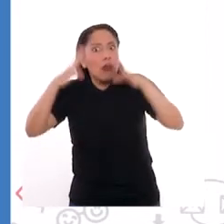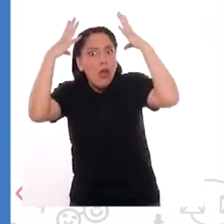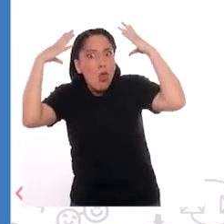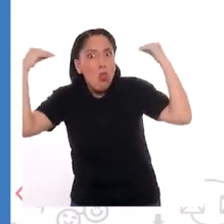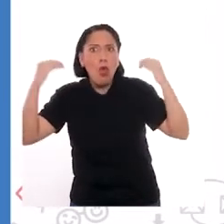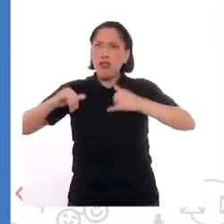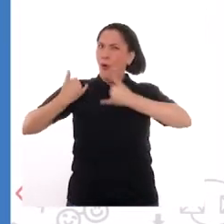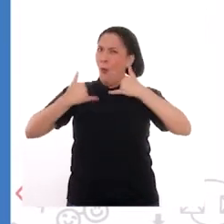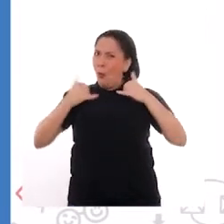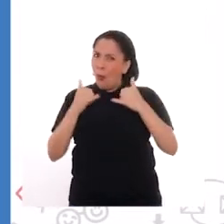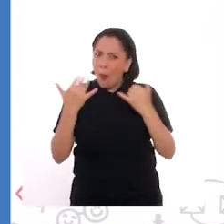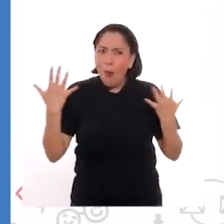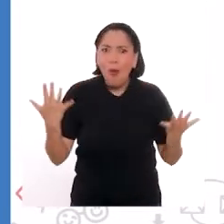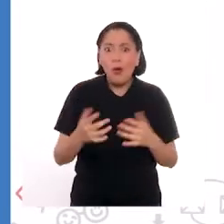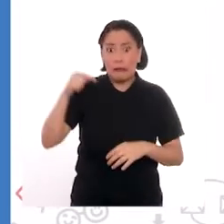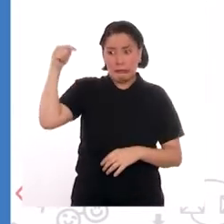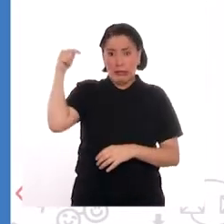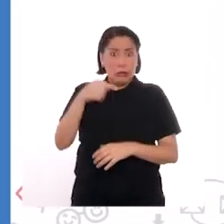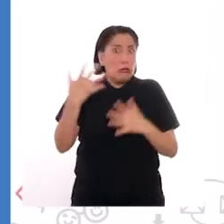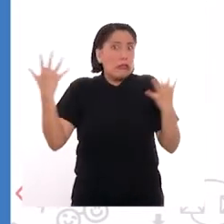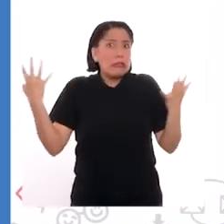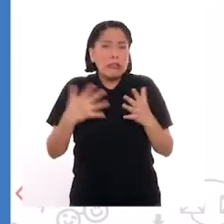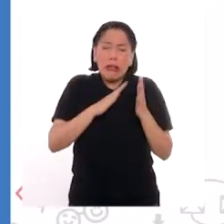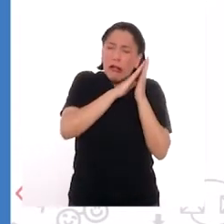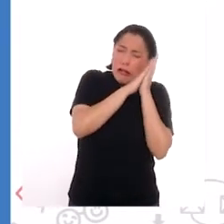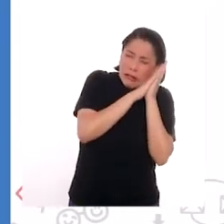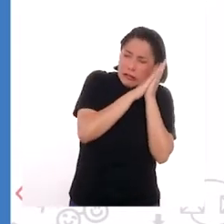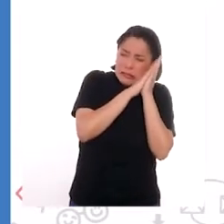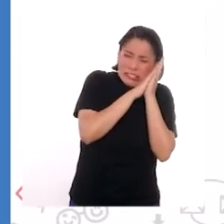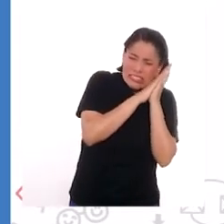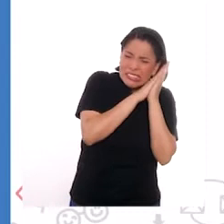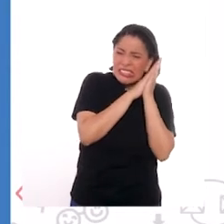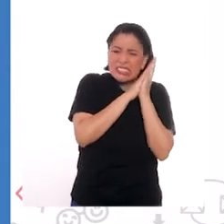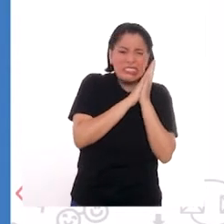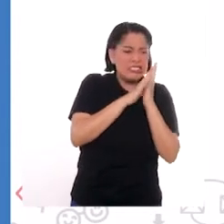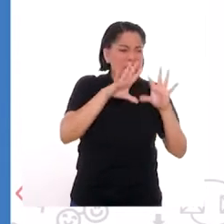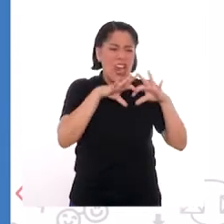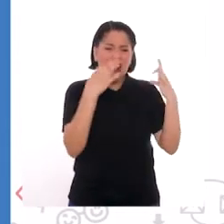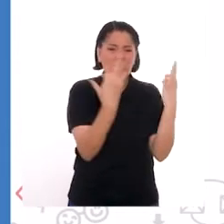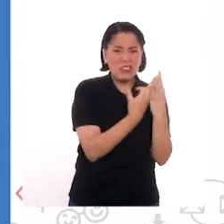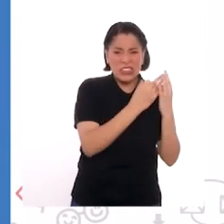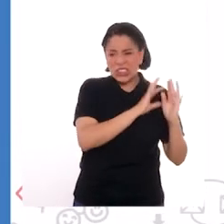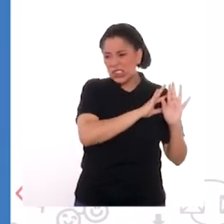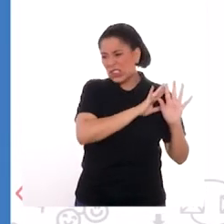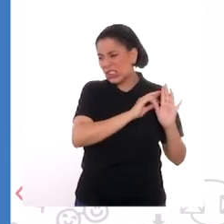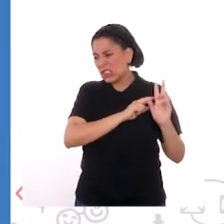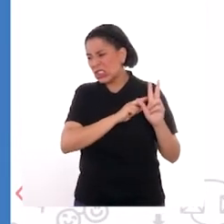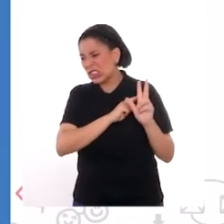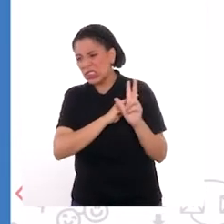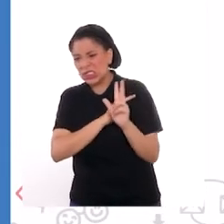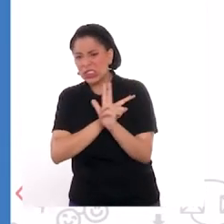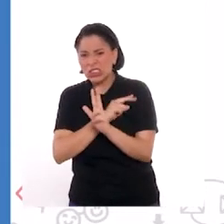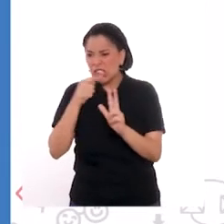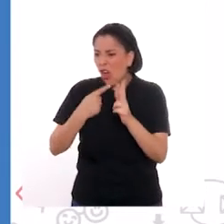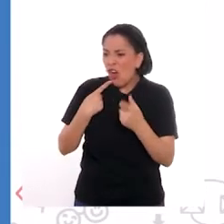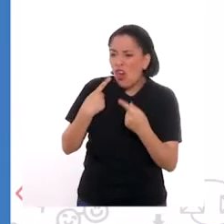juguetón? Entonces, un día que ya no podían más, los miembros de la familia fueron a visitar